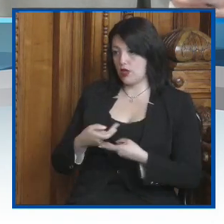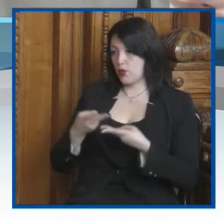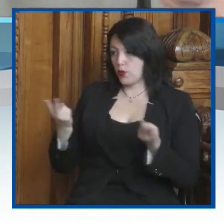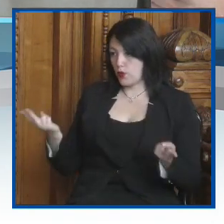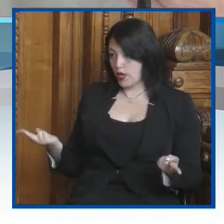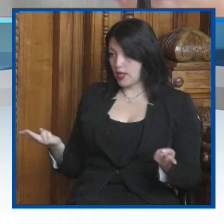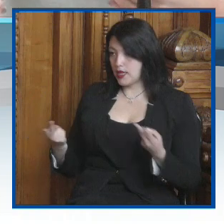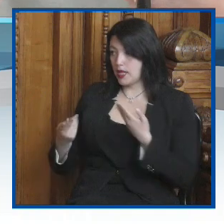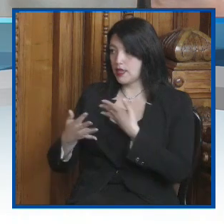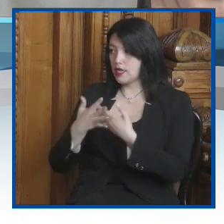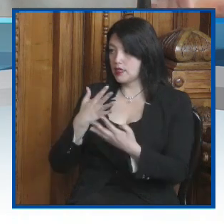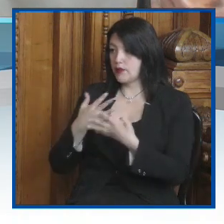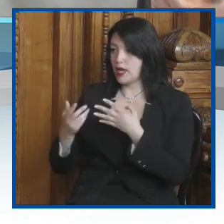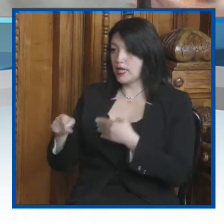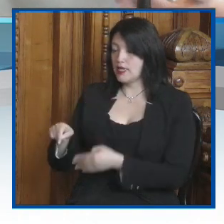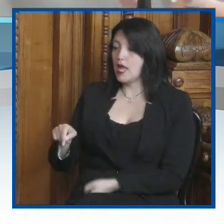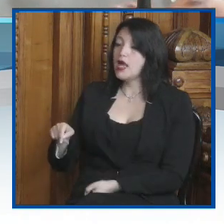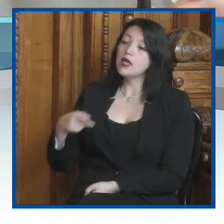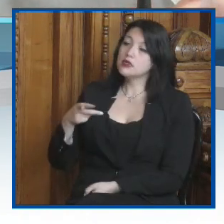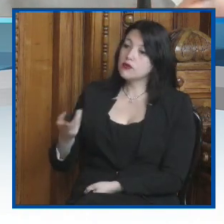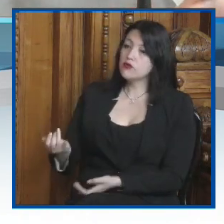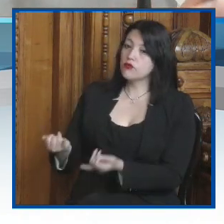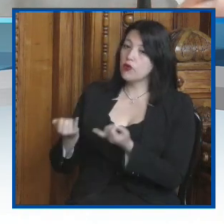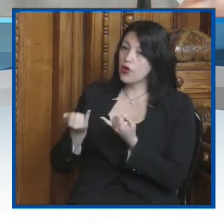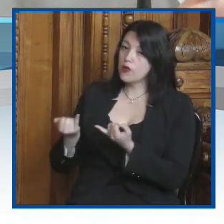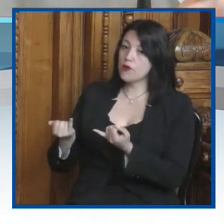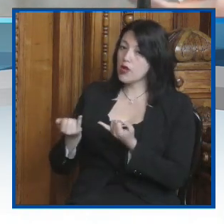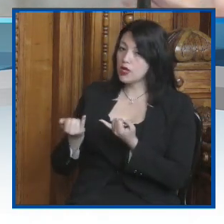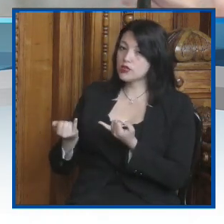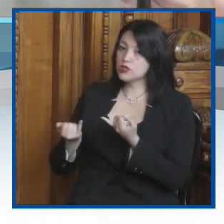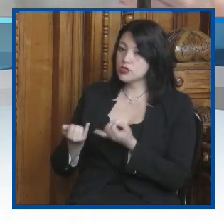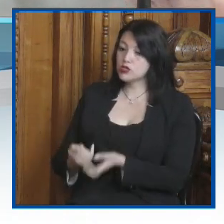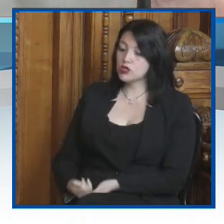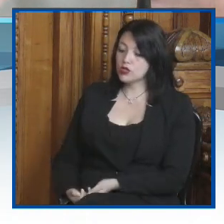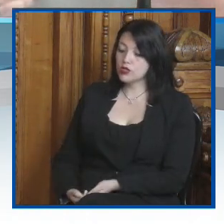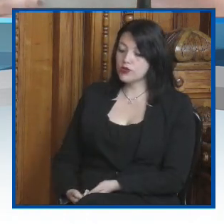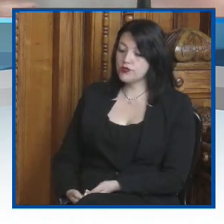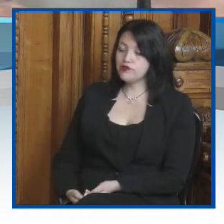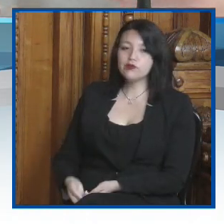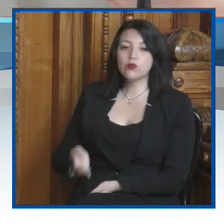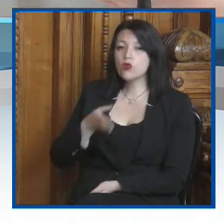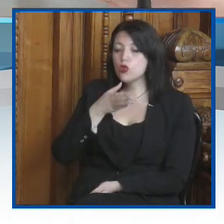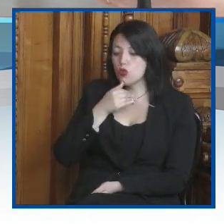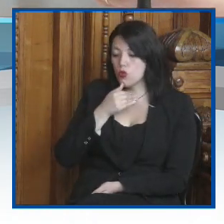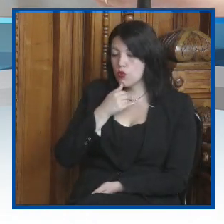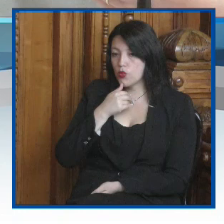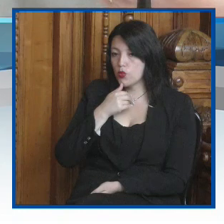demás, esa información que nosotros estábamos brindando no era